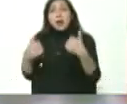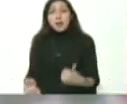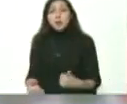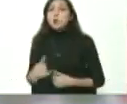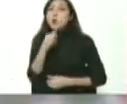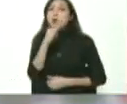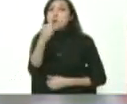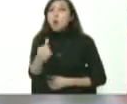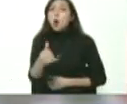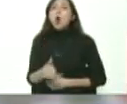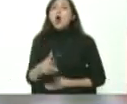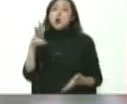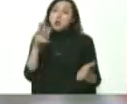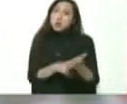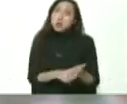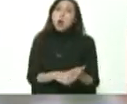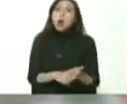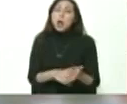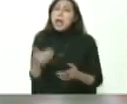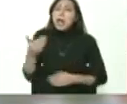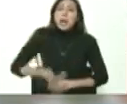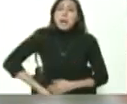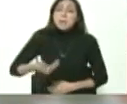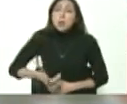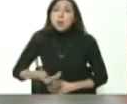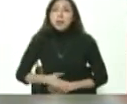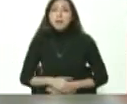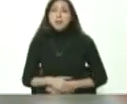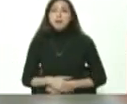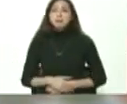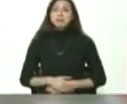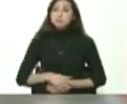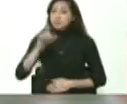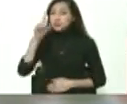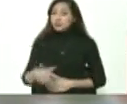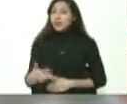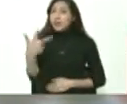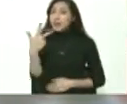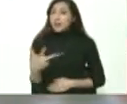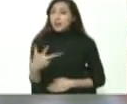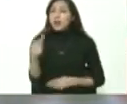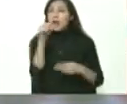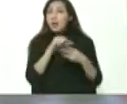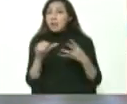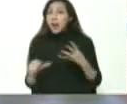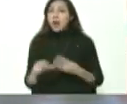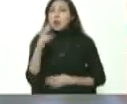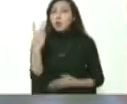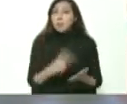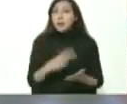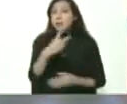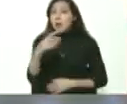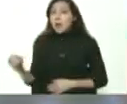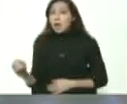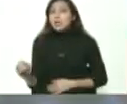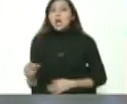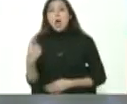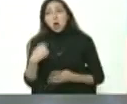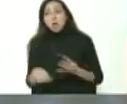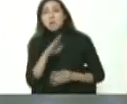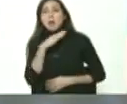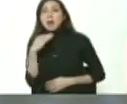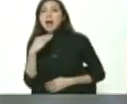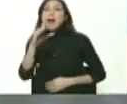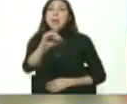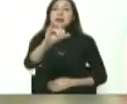nos recertificó, y eso es para nosotros muy importante. Y desde la tercera semana del 2020 no tenemos casos de difteria. Podemos decir que